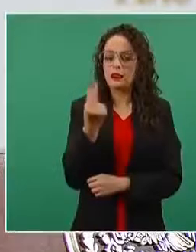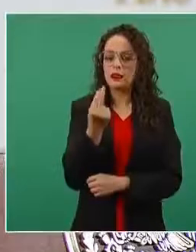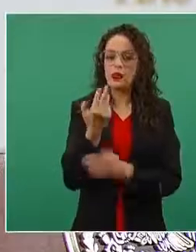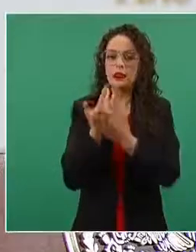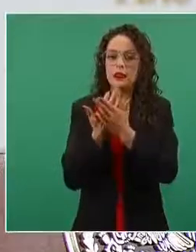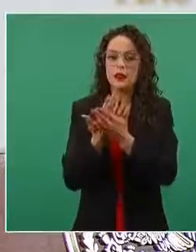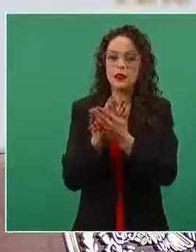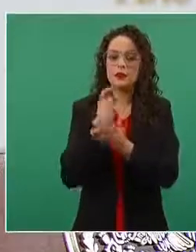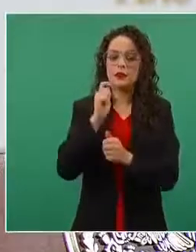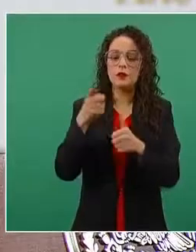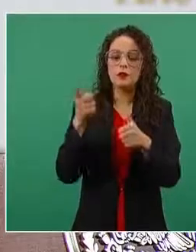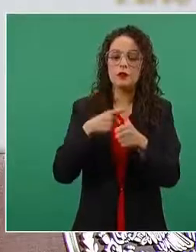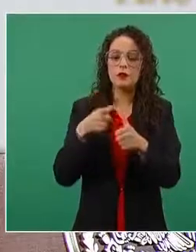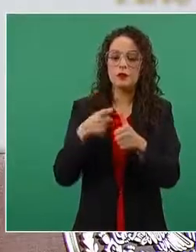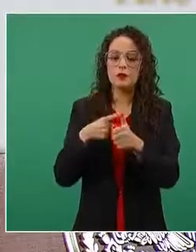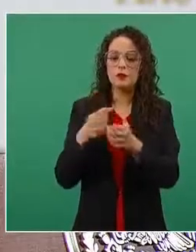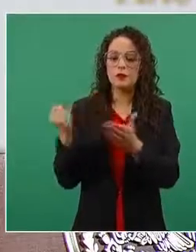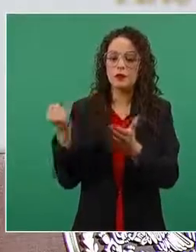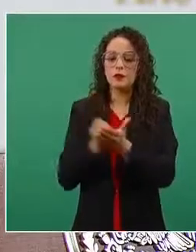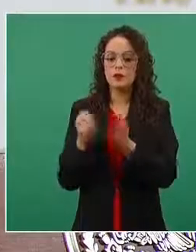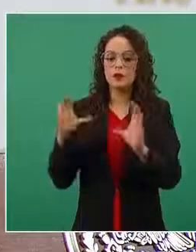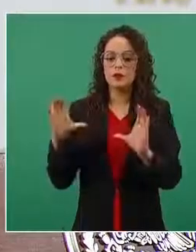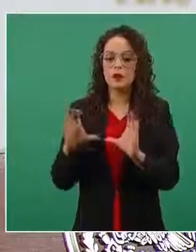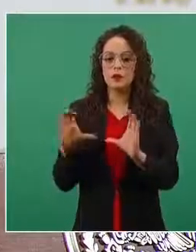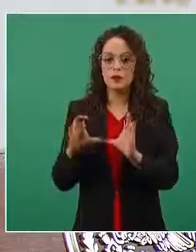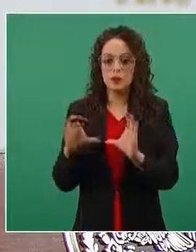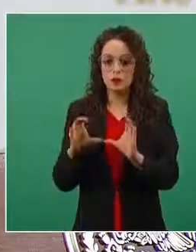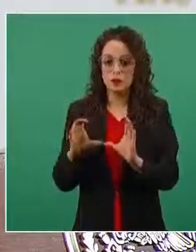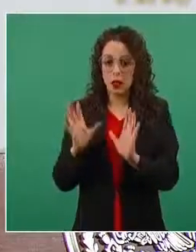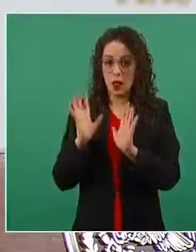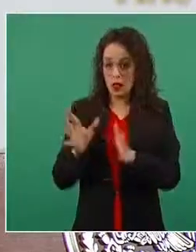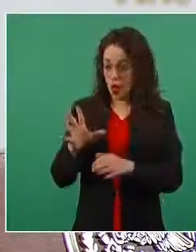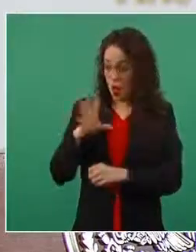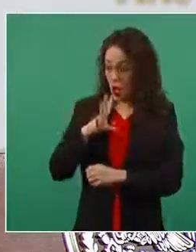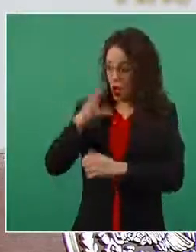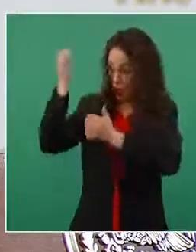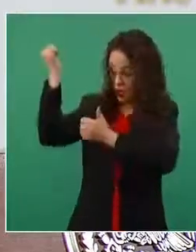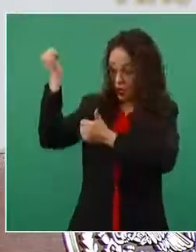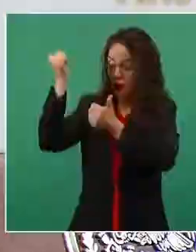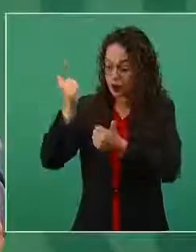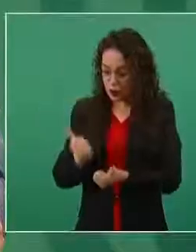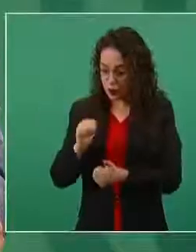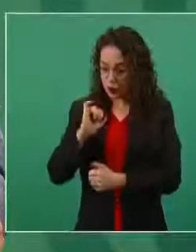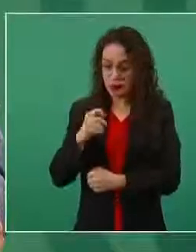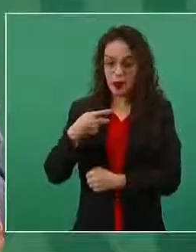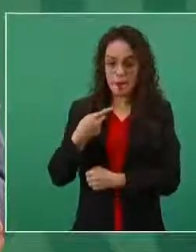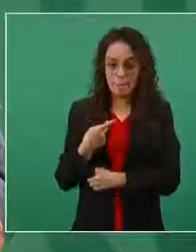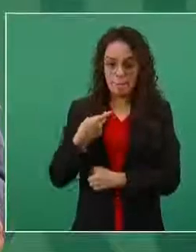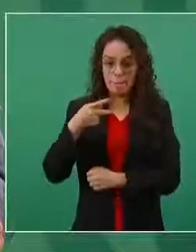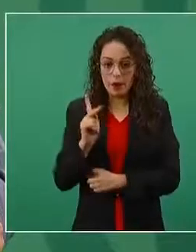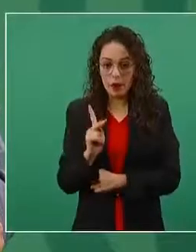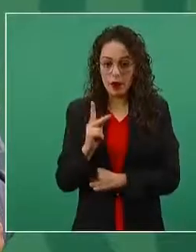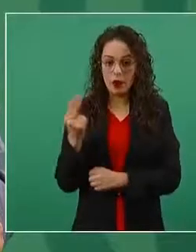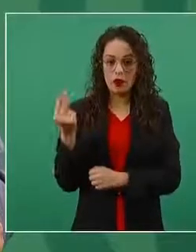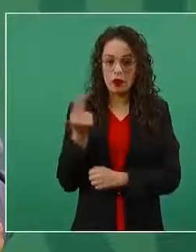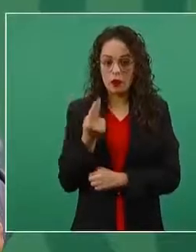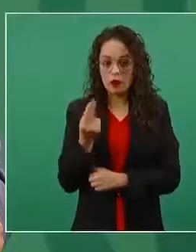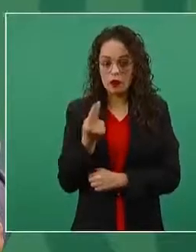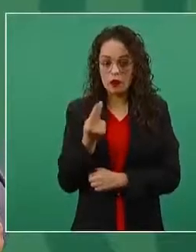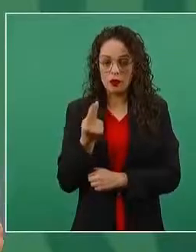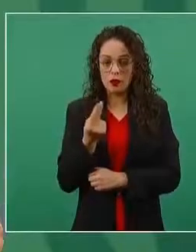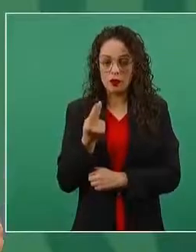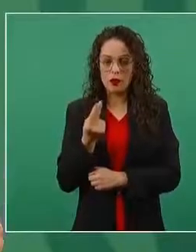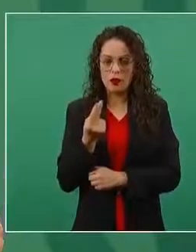certificación. Es decir, ya tenemos las vacunas, pero nos van a enviar, creo